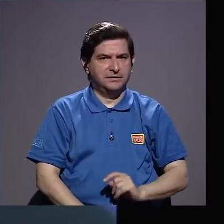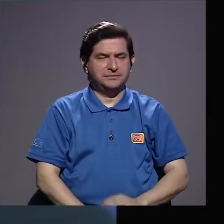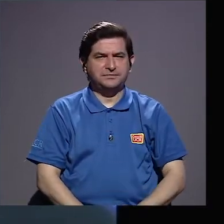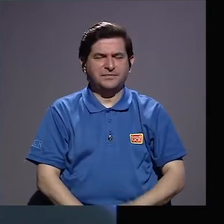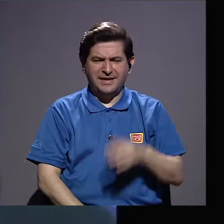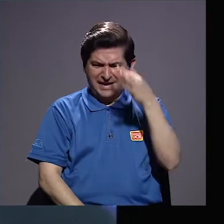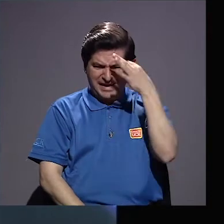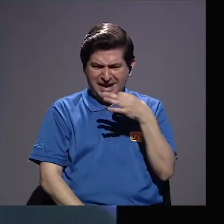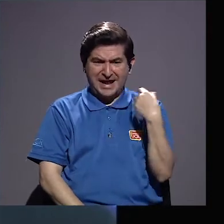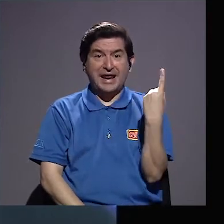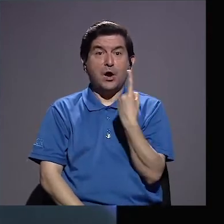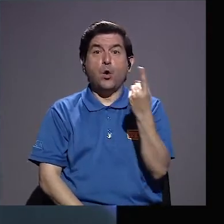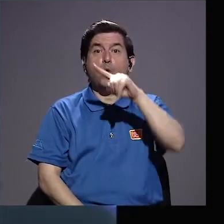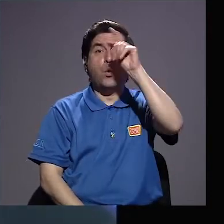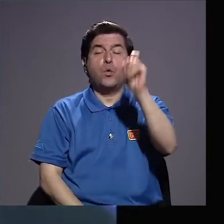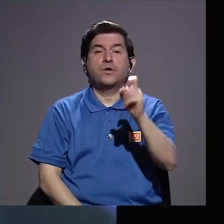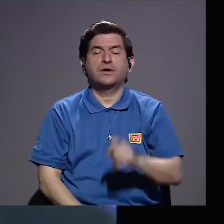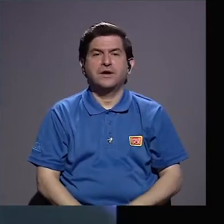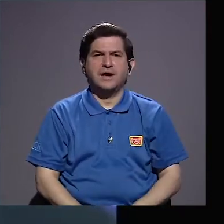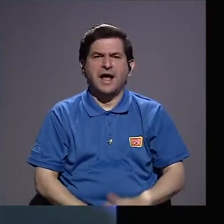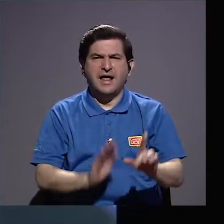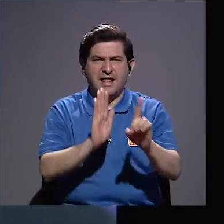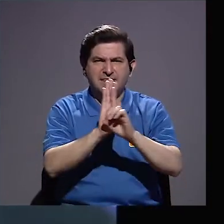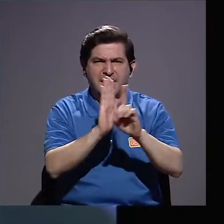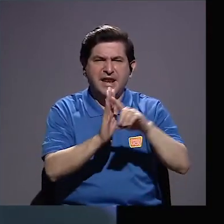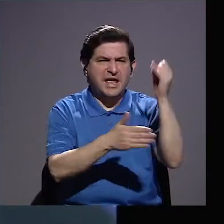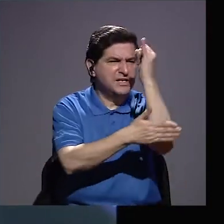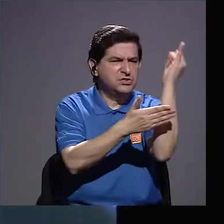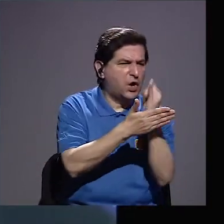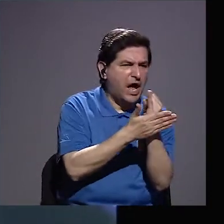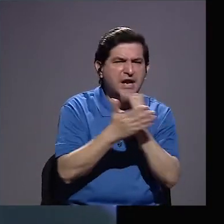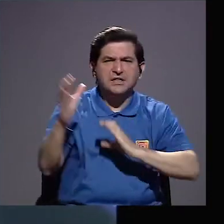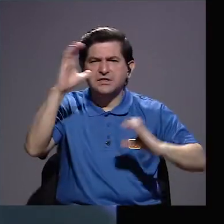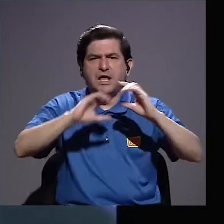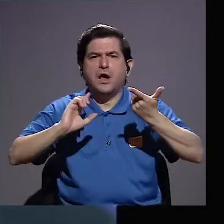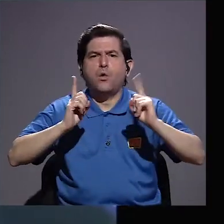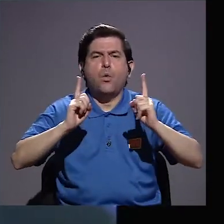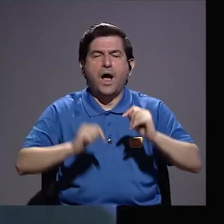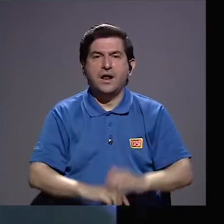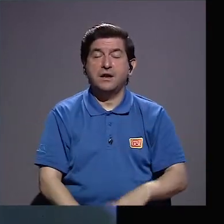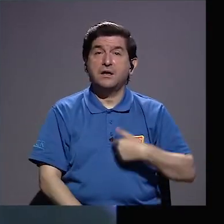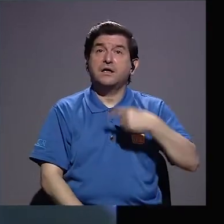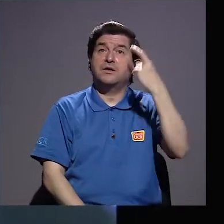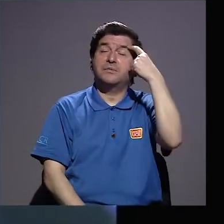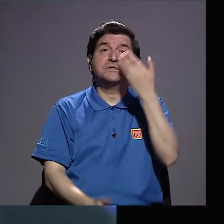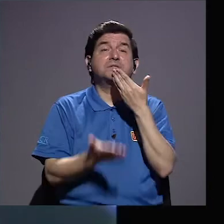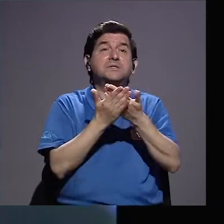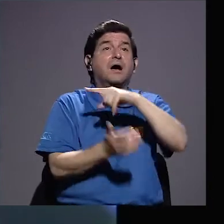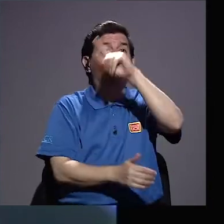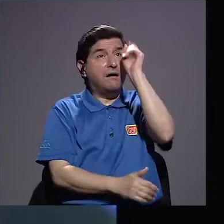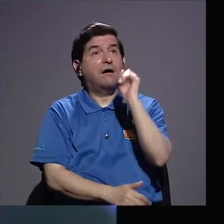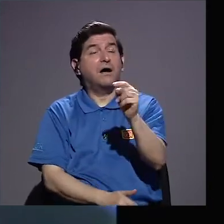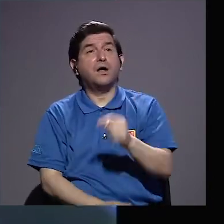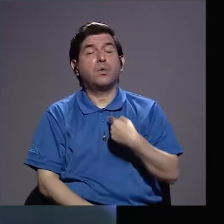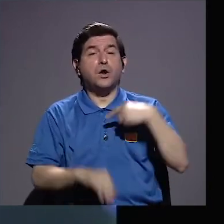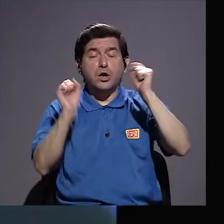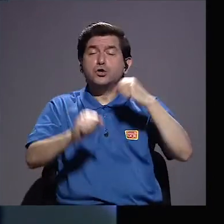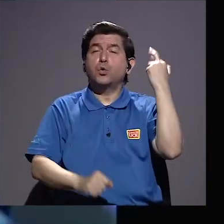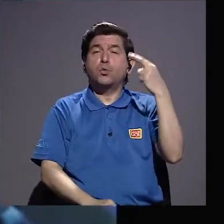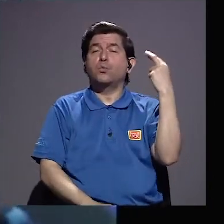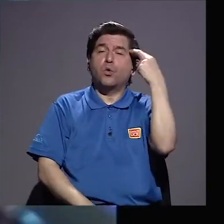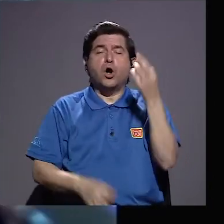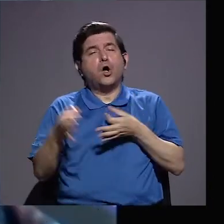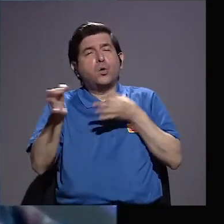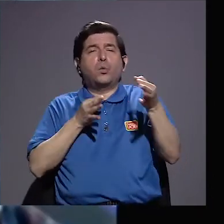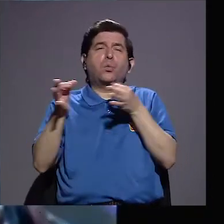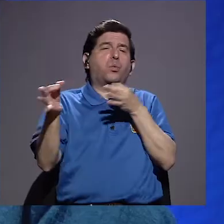pregunta era, creo que era la única pregunta que decía, ¿es el derecho un arte o una ciencia? Y yo pensé, ay, qué buena pregunta,